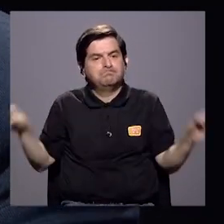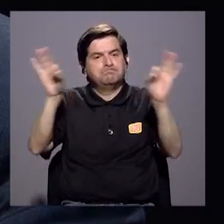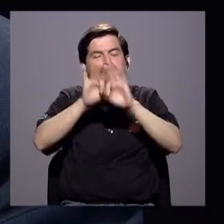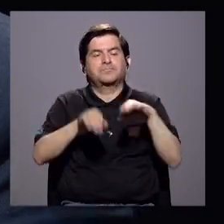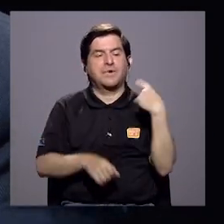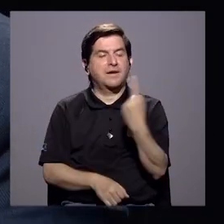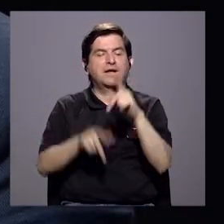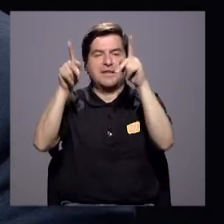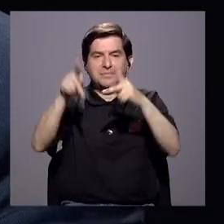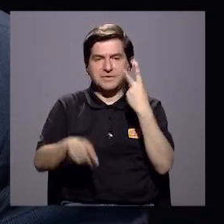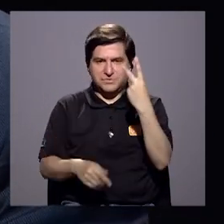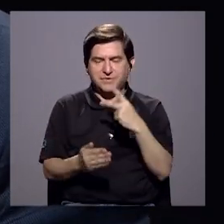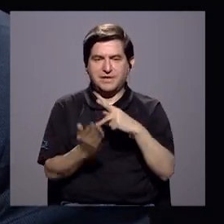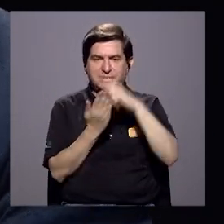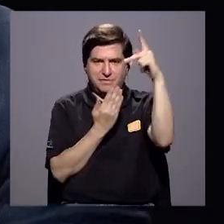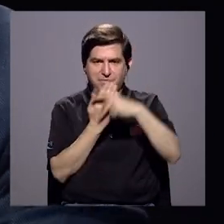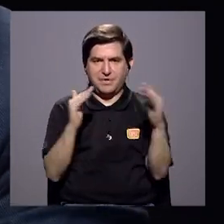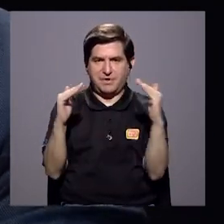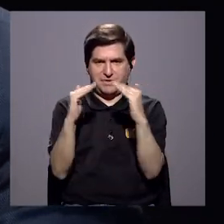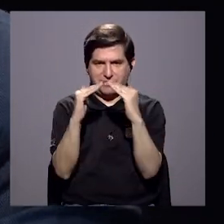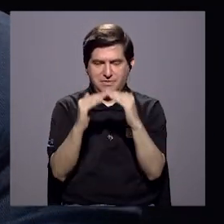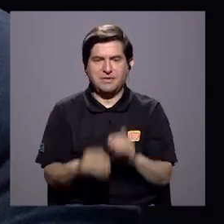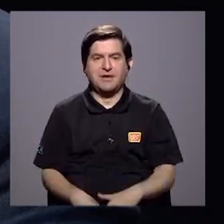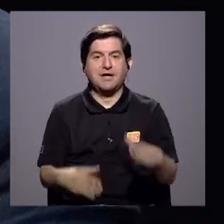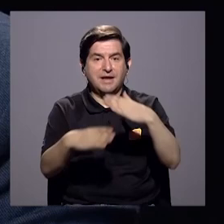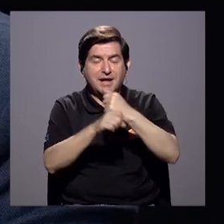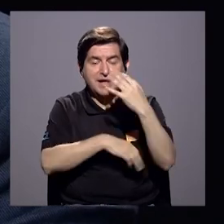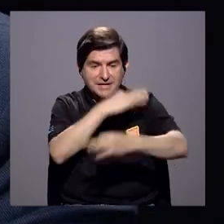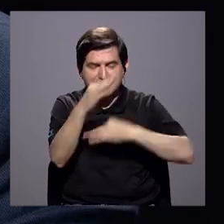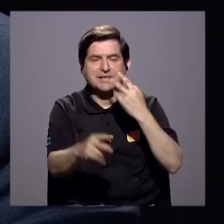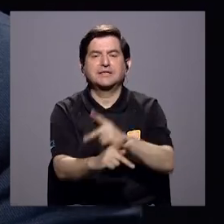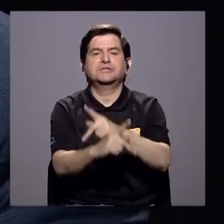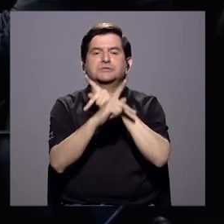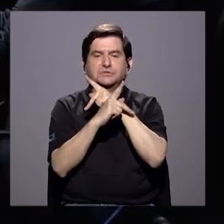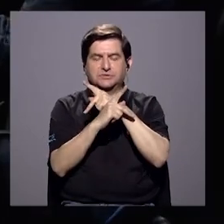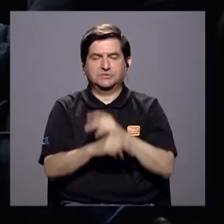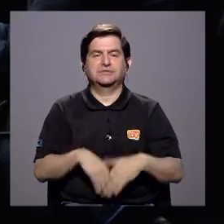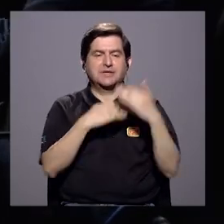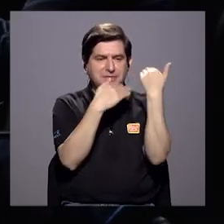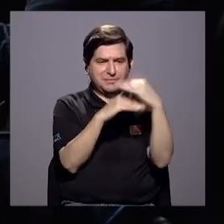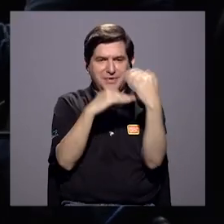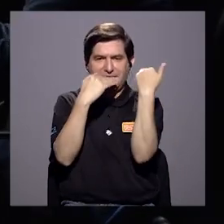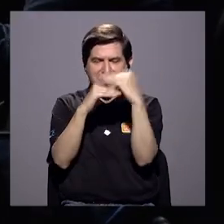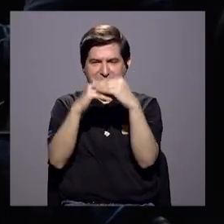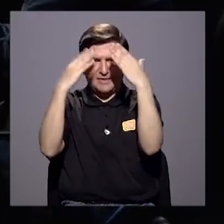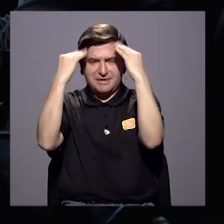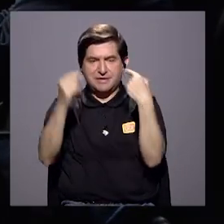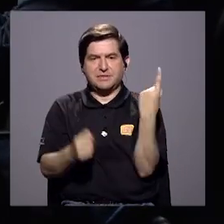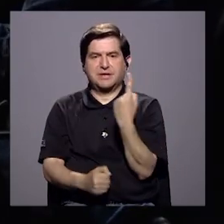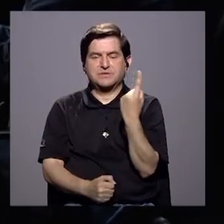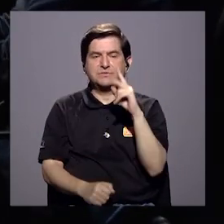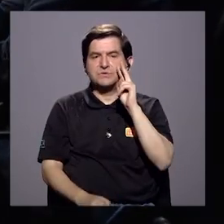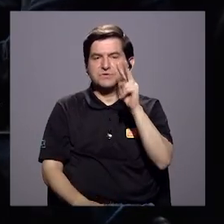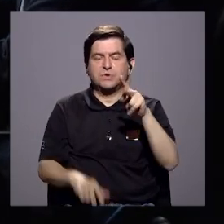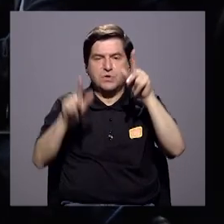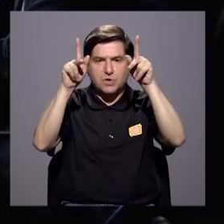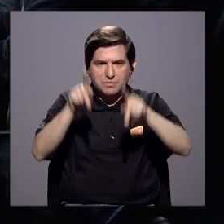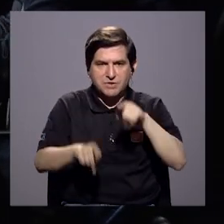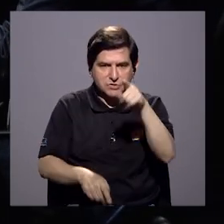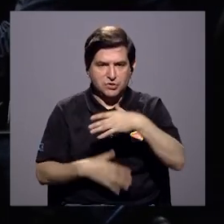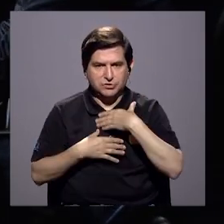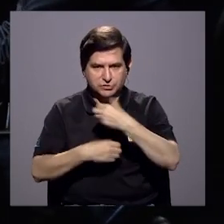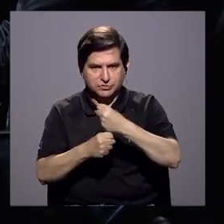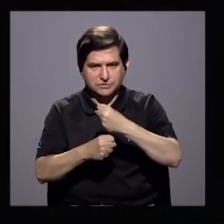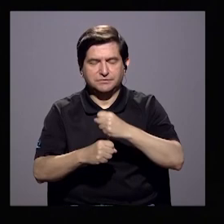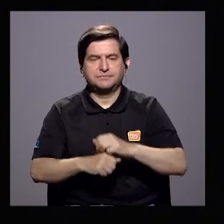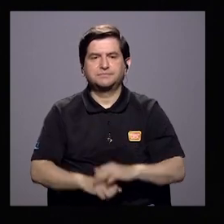que cada persona que nos está viendo en las casas haga este tipo de protección y que limite los datos para que sólo puedan ver las personas en las que